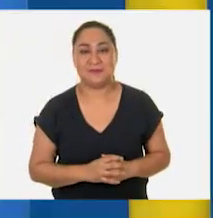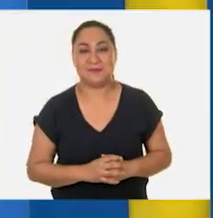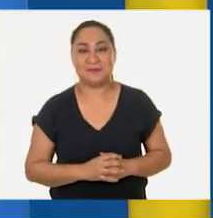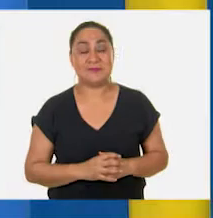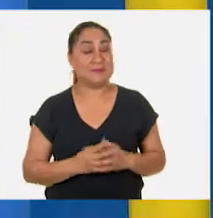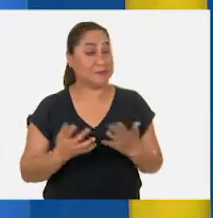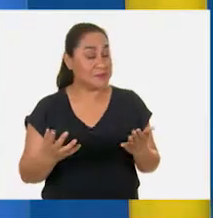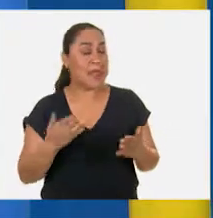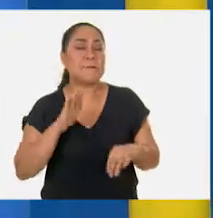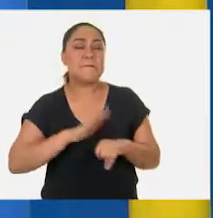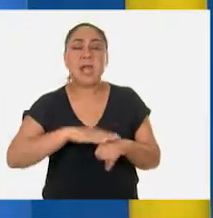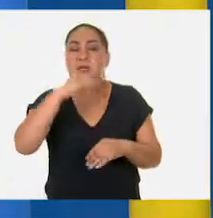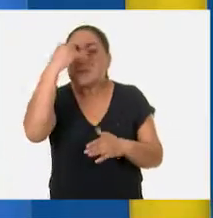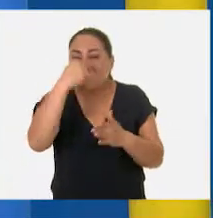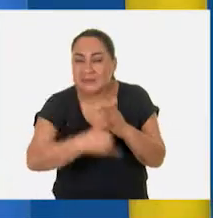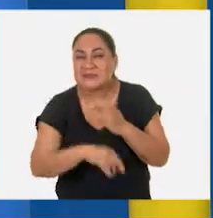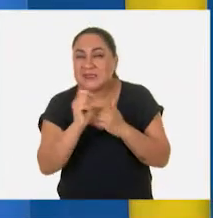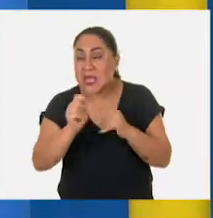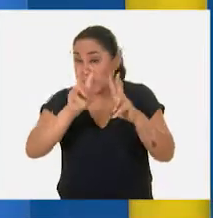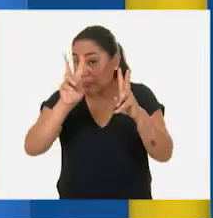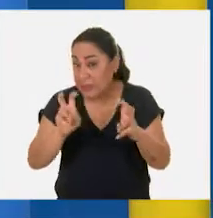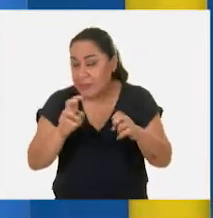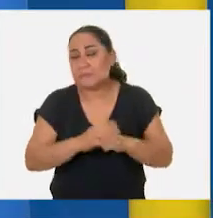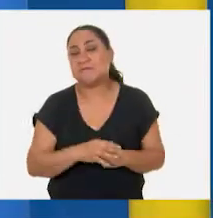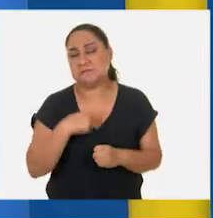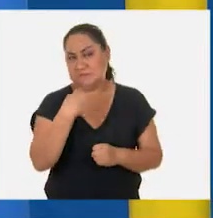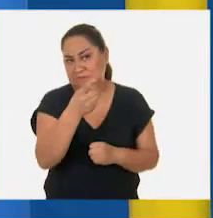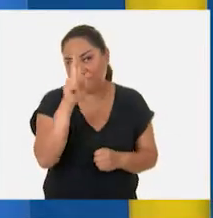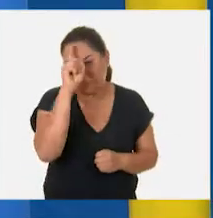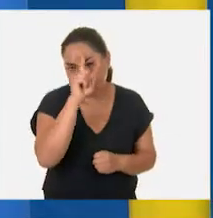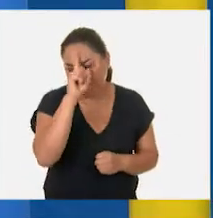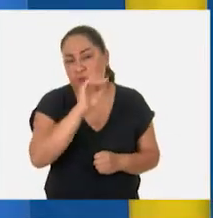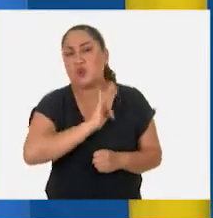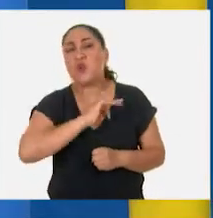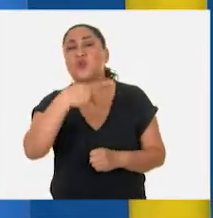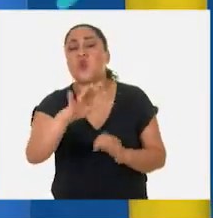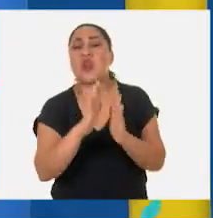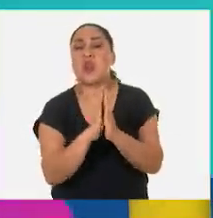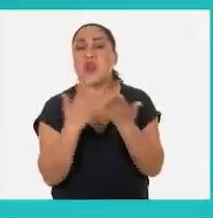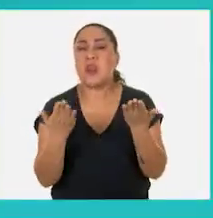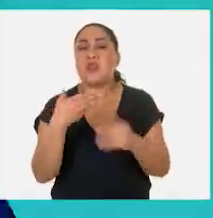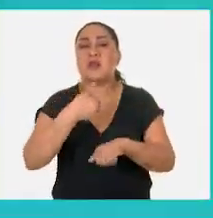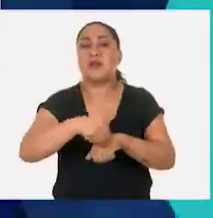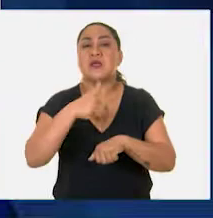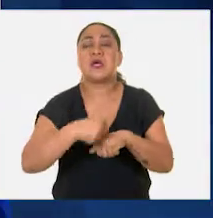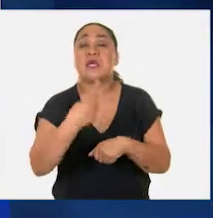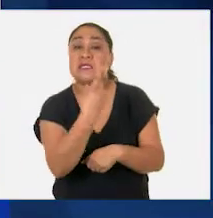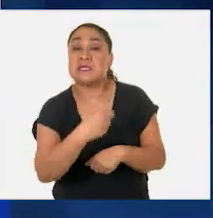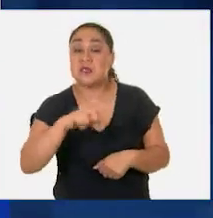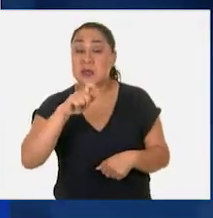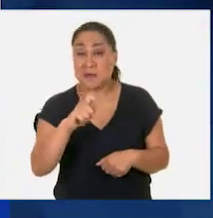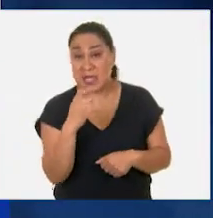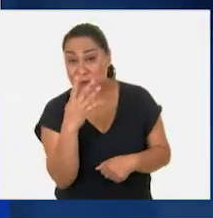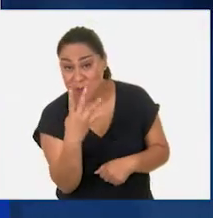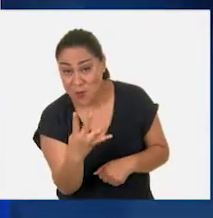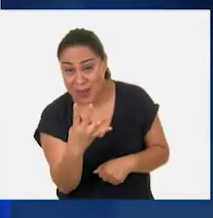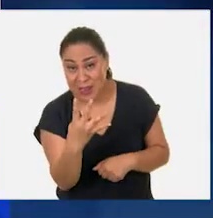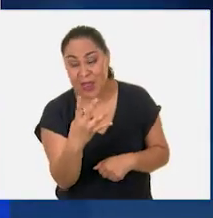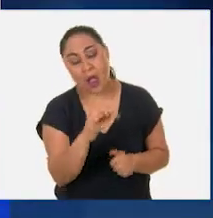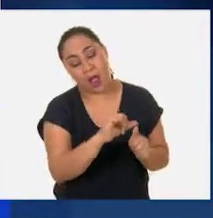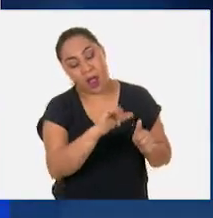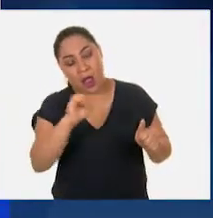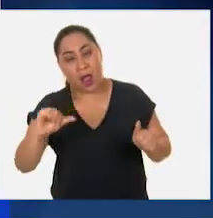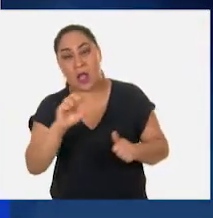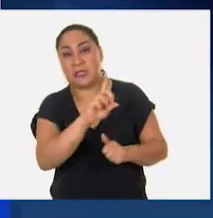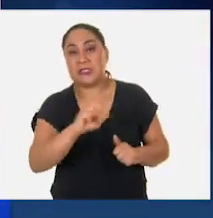Y bueno, para profundizar en el tema, les recomiendo ver su libro de texto en la página 124 a la